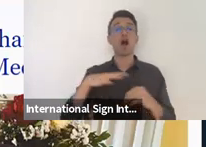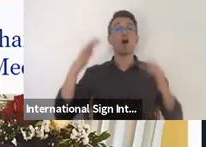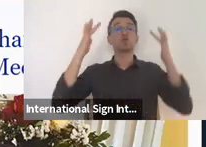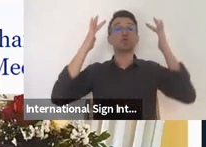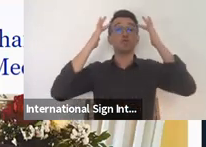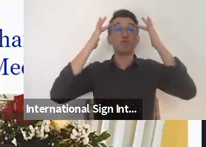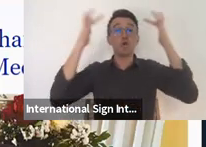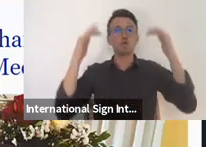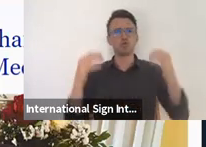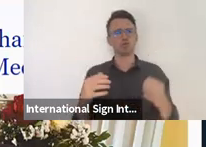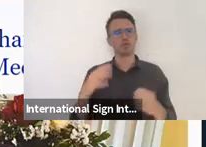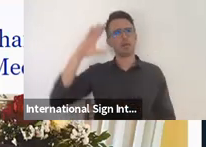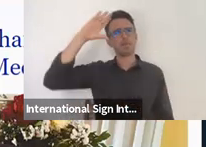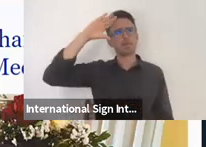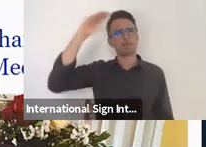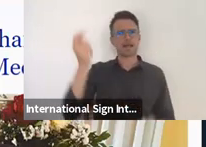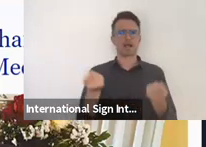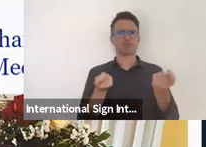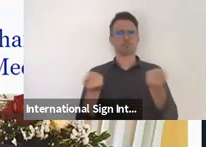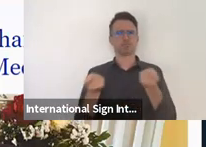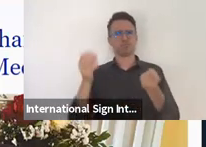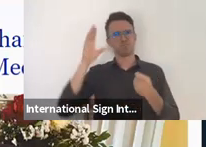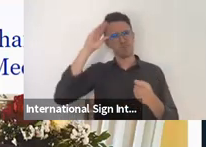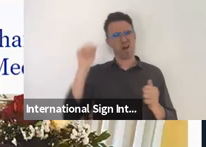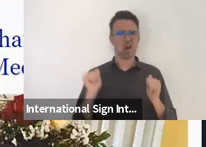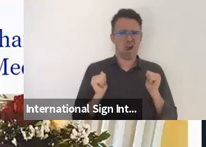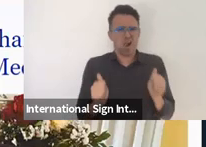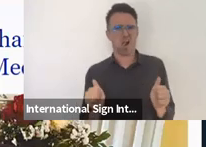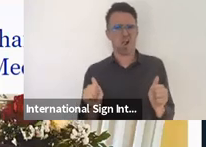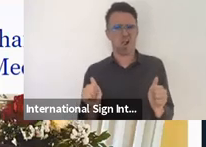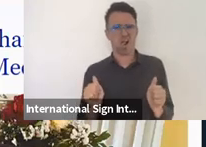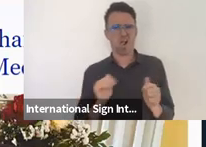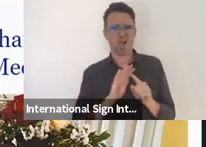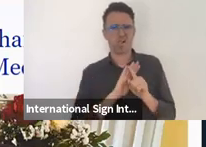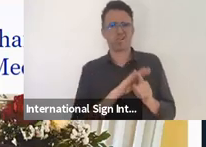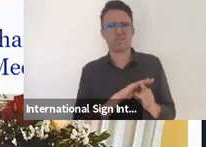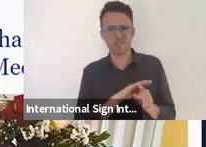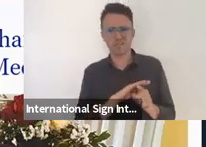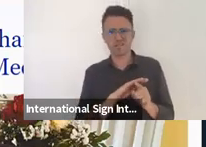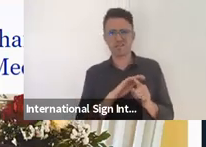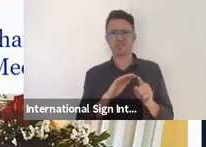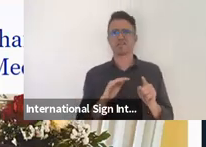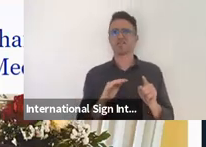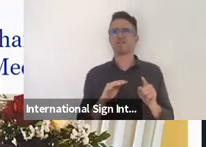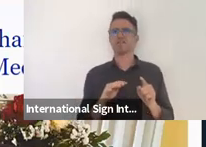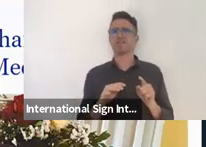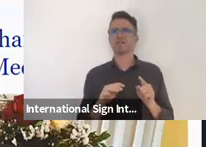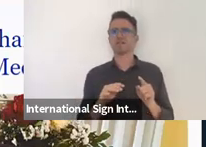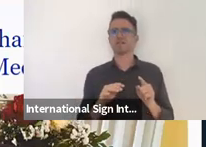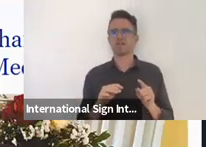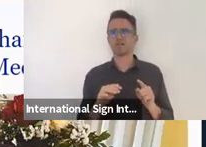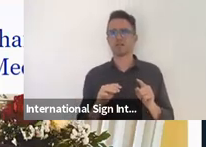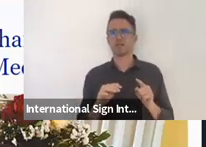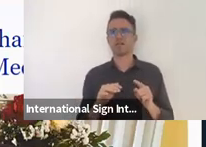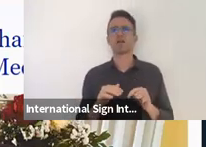y discriminación por nuestro origen cultural, por nuestro idioma, hasta incluso por nuestros apellidos. Tenemos